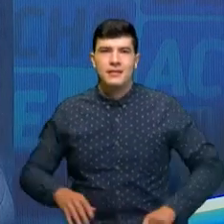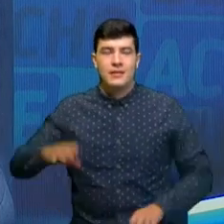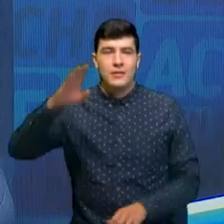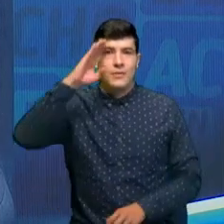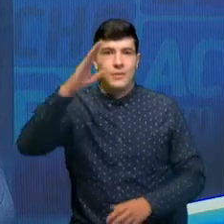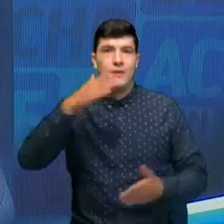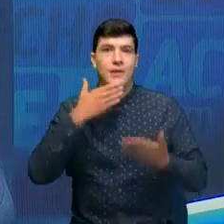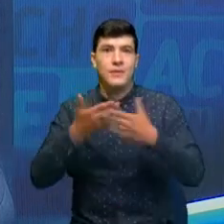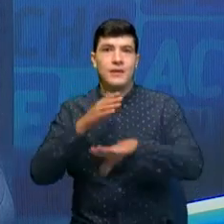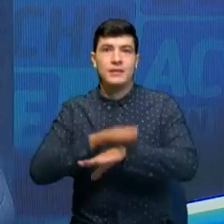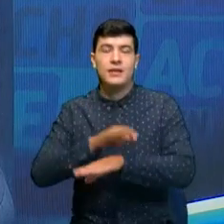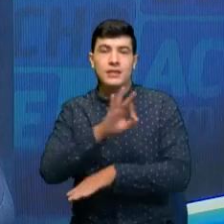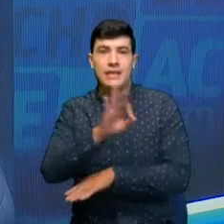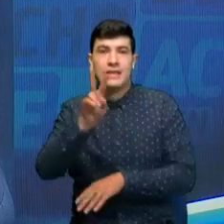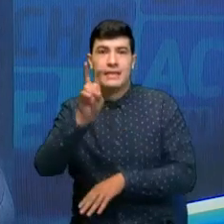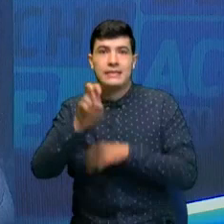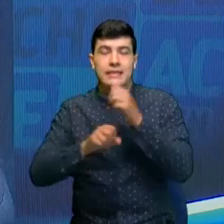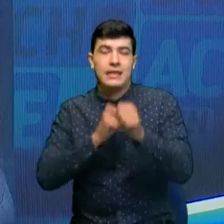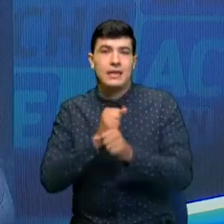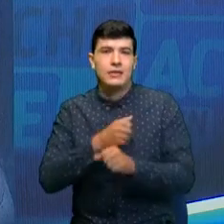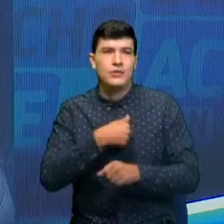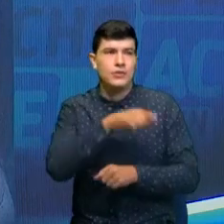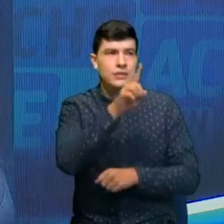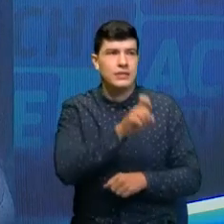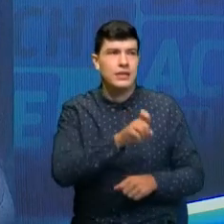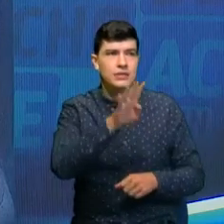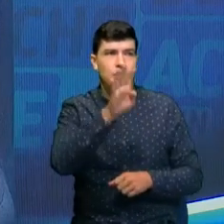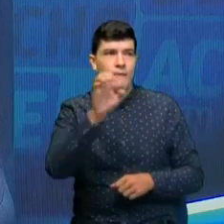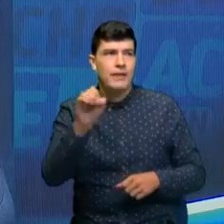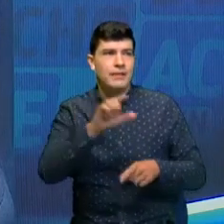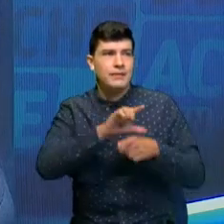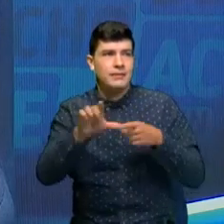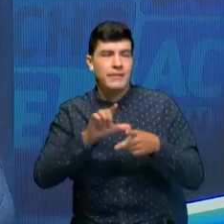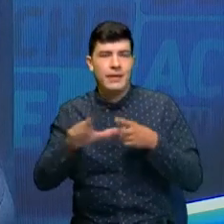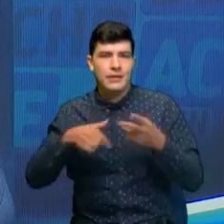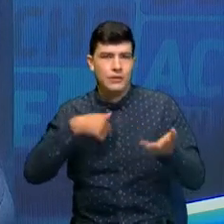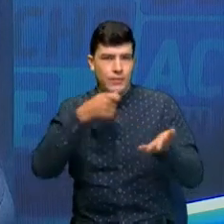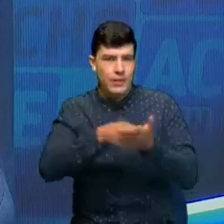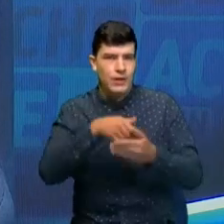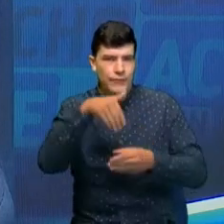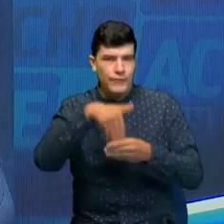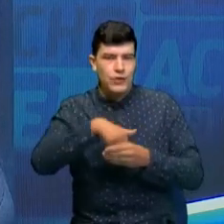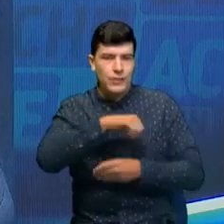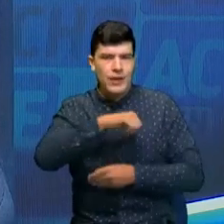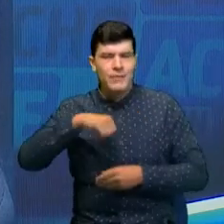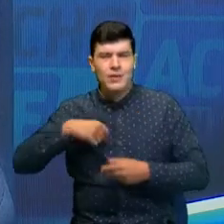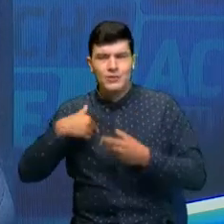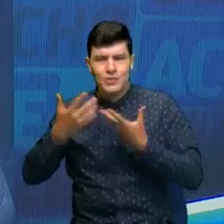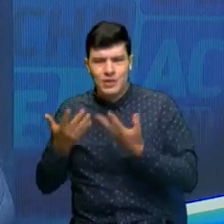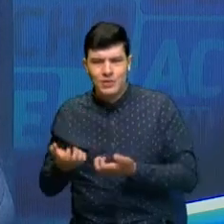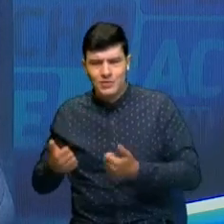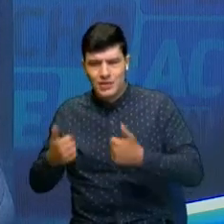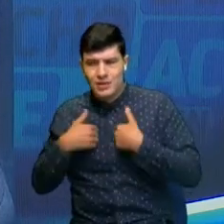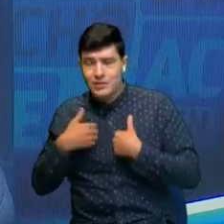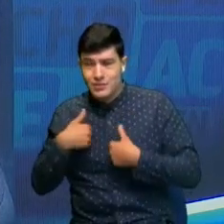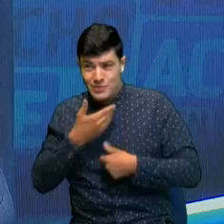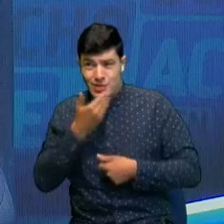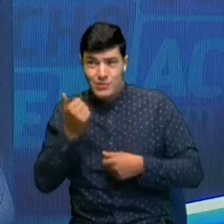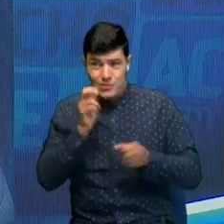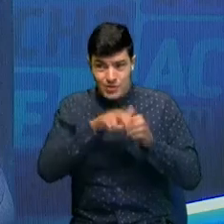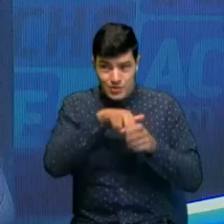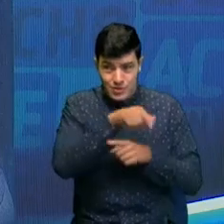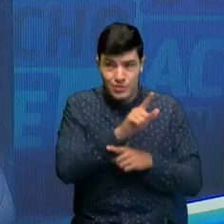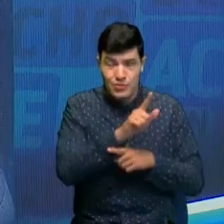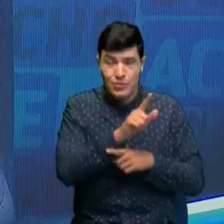años y tengo 690 semanas cotizadas en el fondo privado. Quiero saber si me conviene cambiarme al fondo